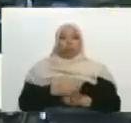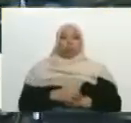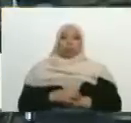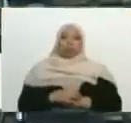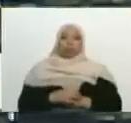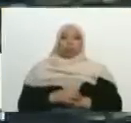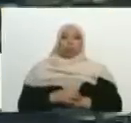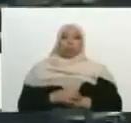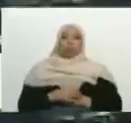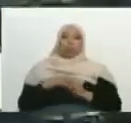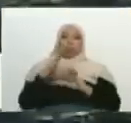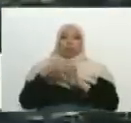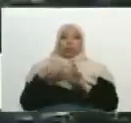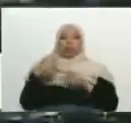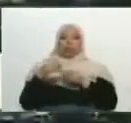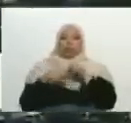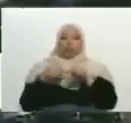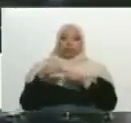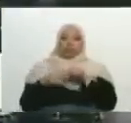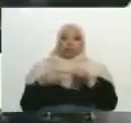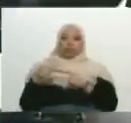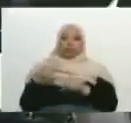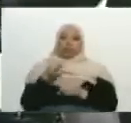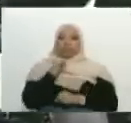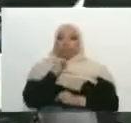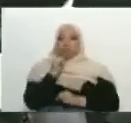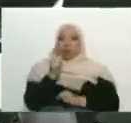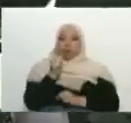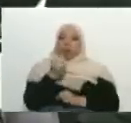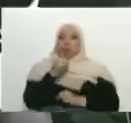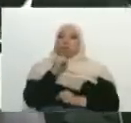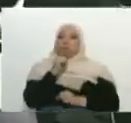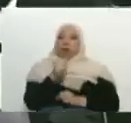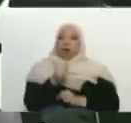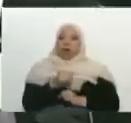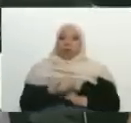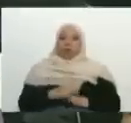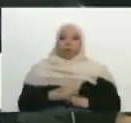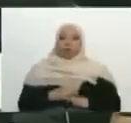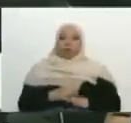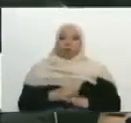este robo del siglo? Descarado, vulgar.